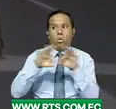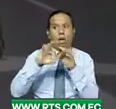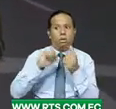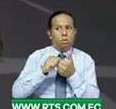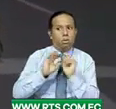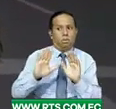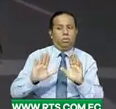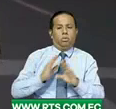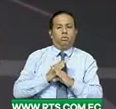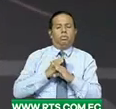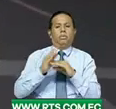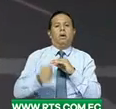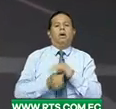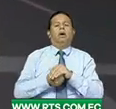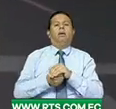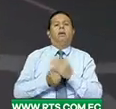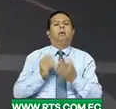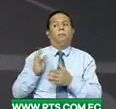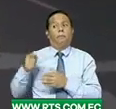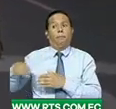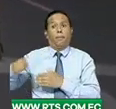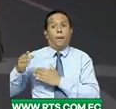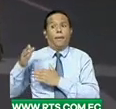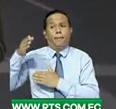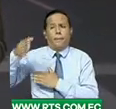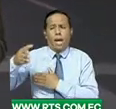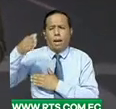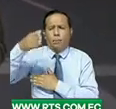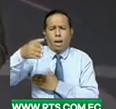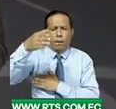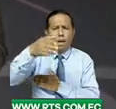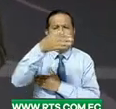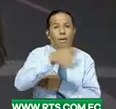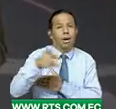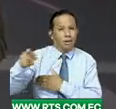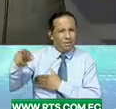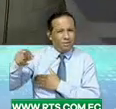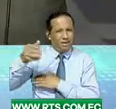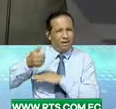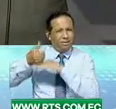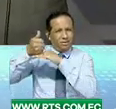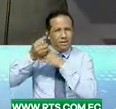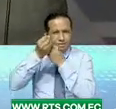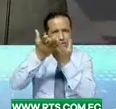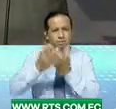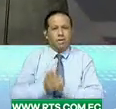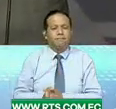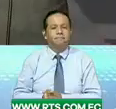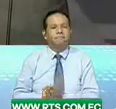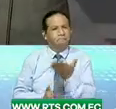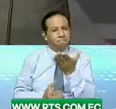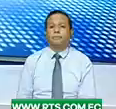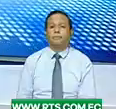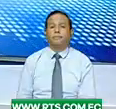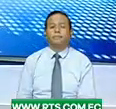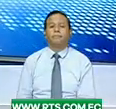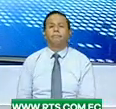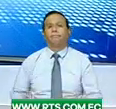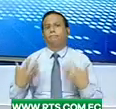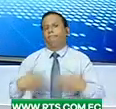se van a realizar en diferentes cooperativas y ciudadelas, lo que acaba de mencionar el general. Buenas noches, adelante. Buenas noches, Charlie,